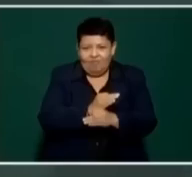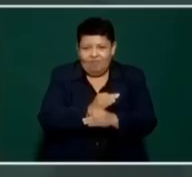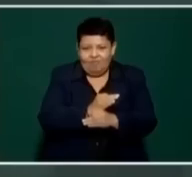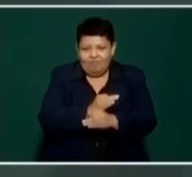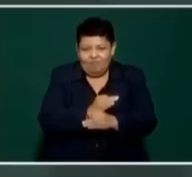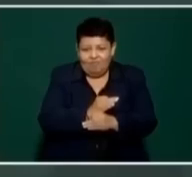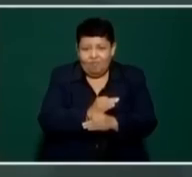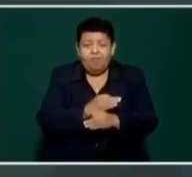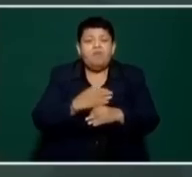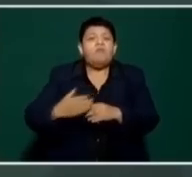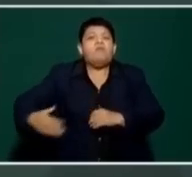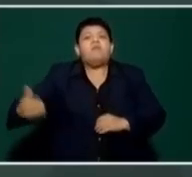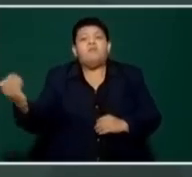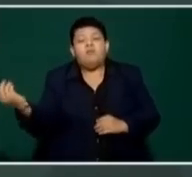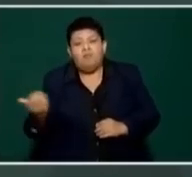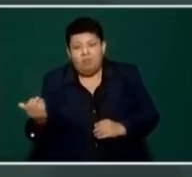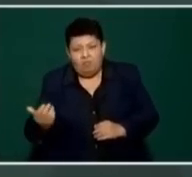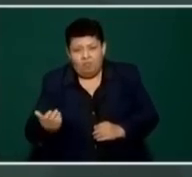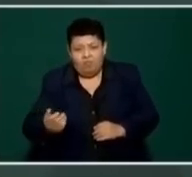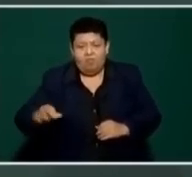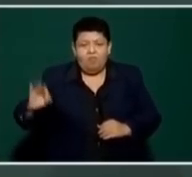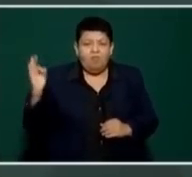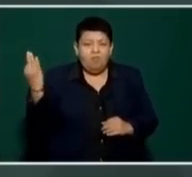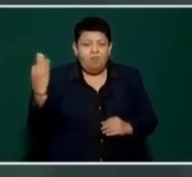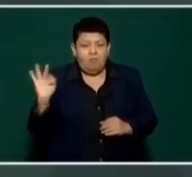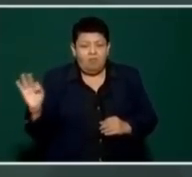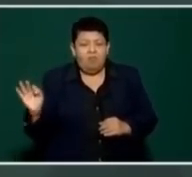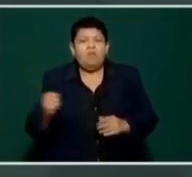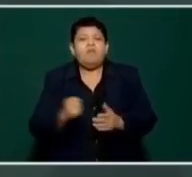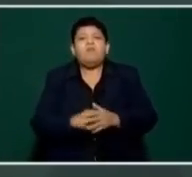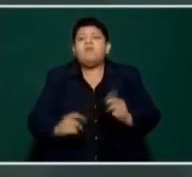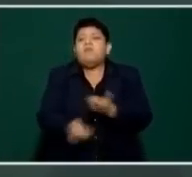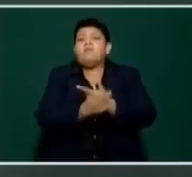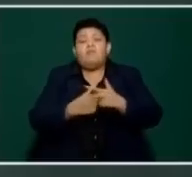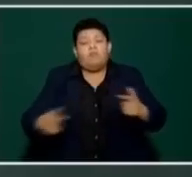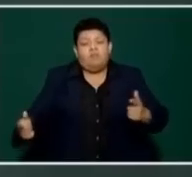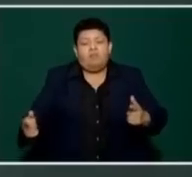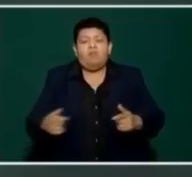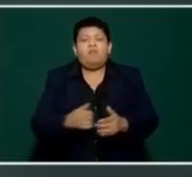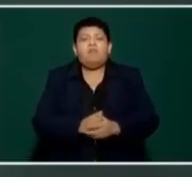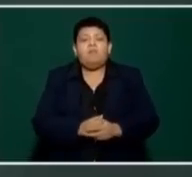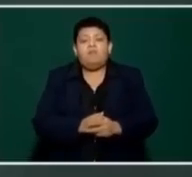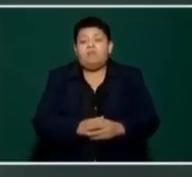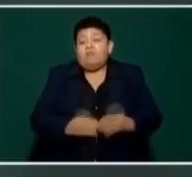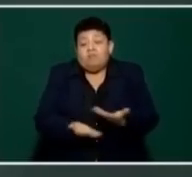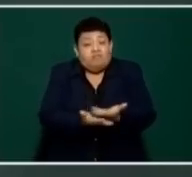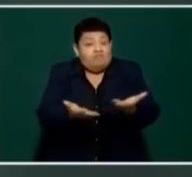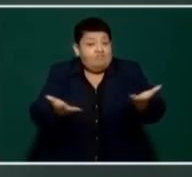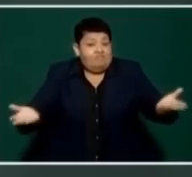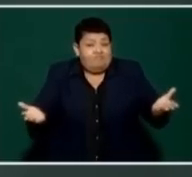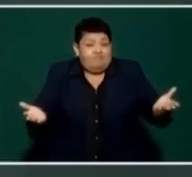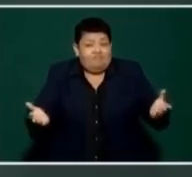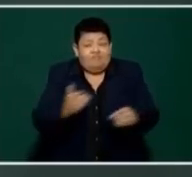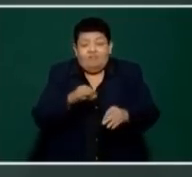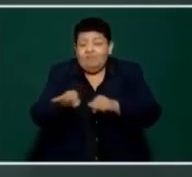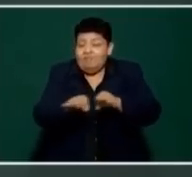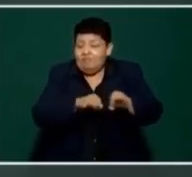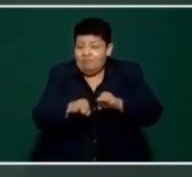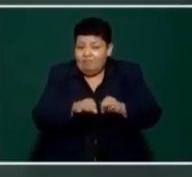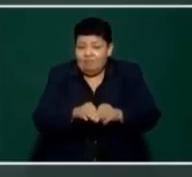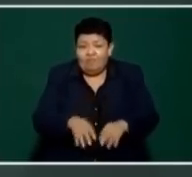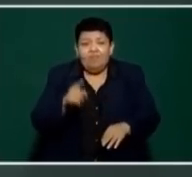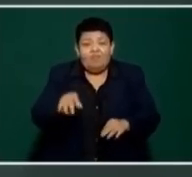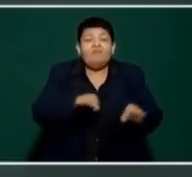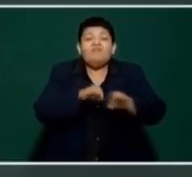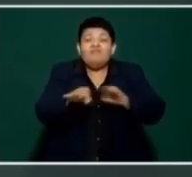en lo que corresponde al Ejecutivo. El Legislativo es libre y ellos pueden presentar cualquier iniciativa. Es su